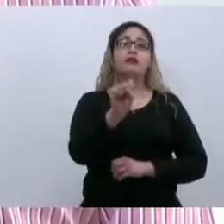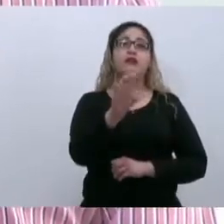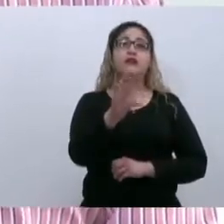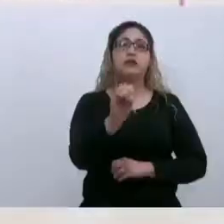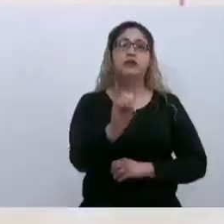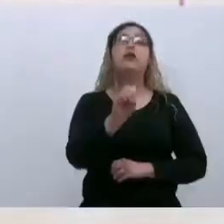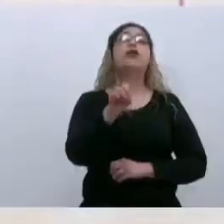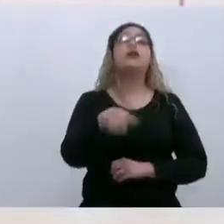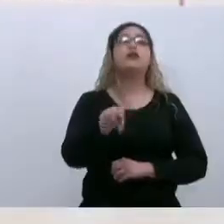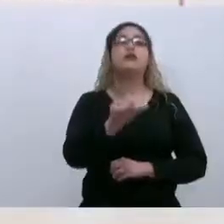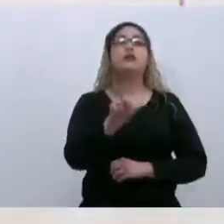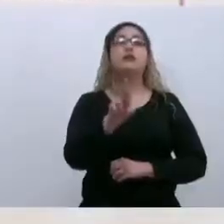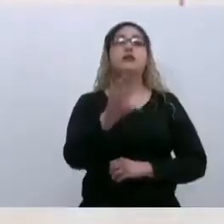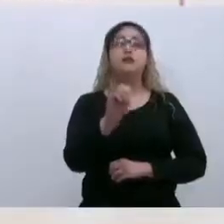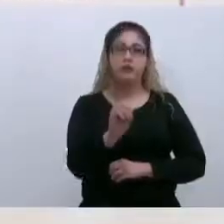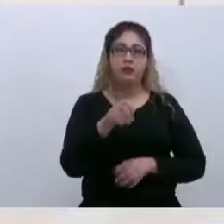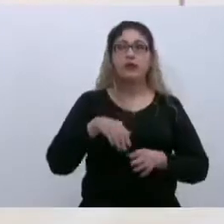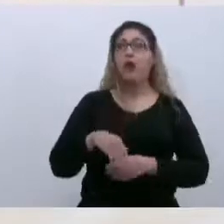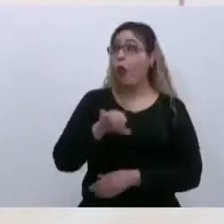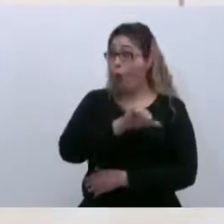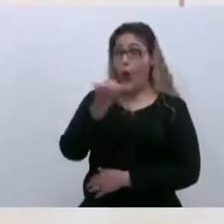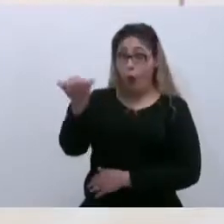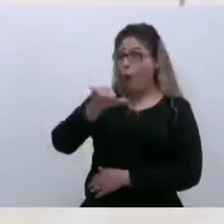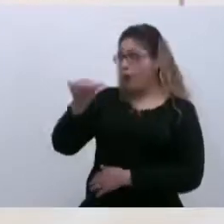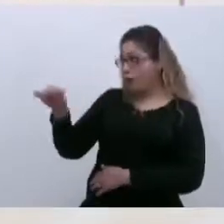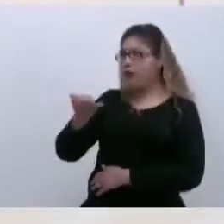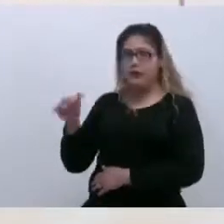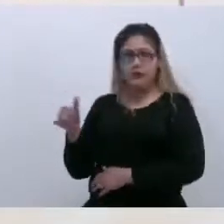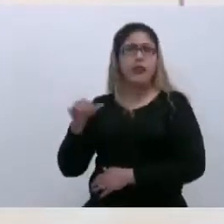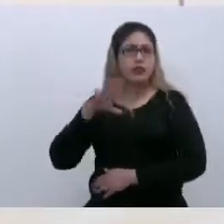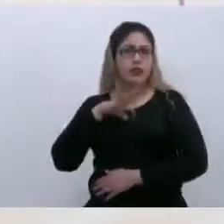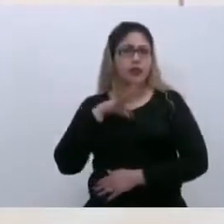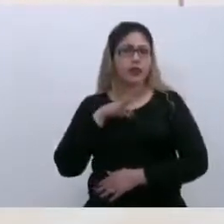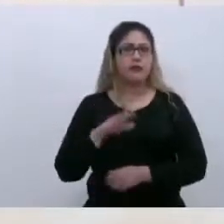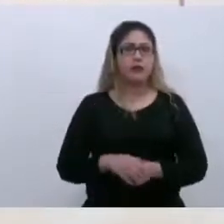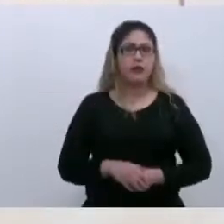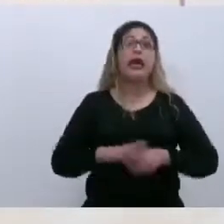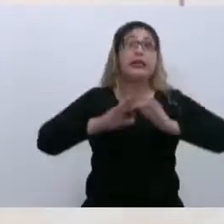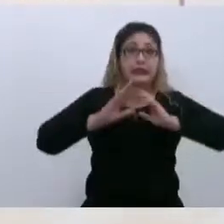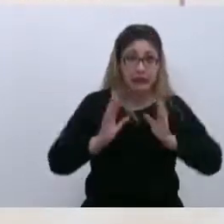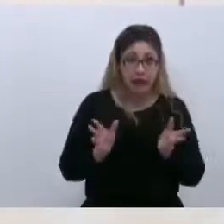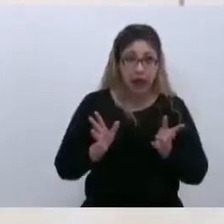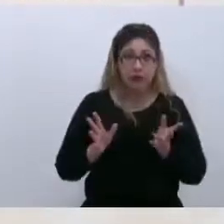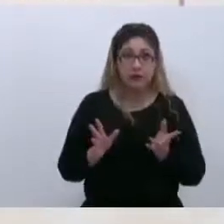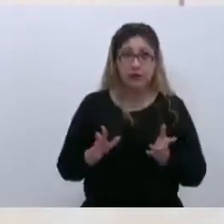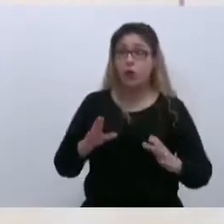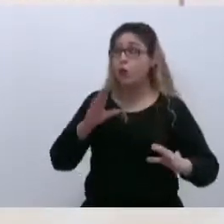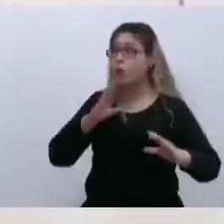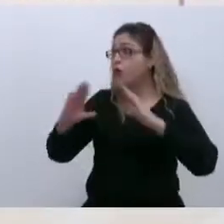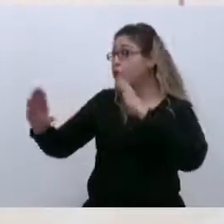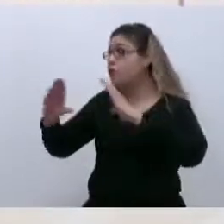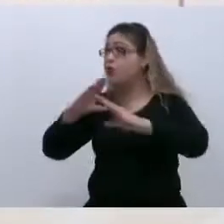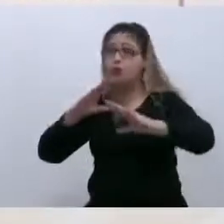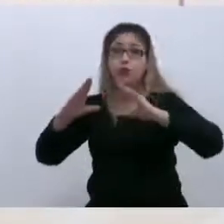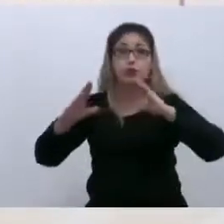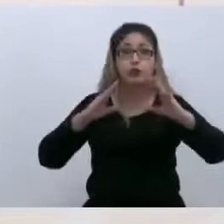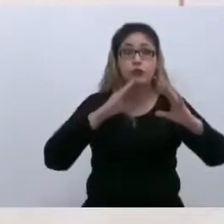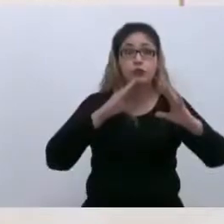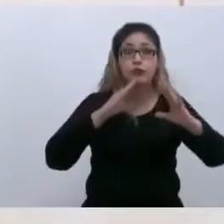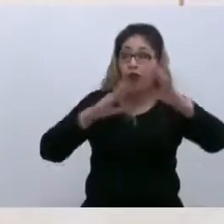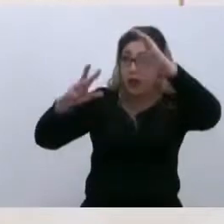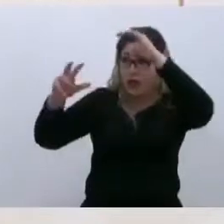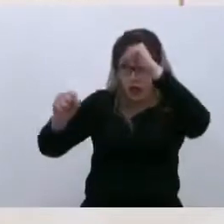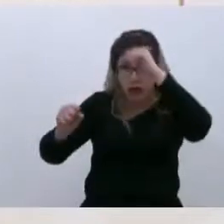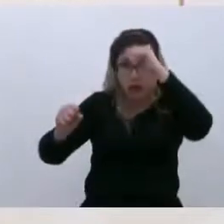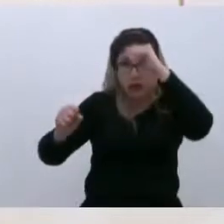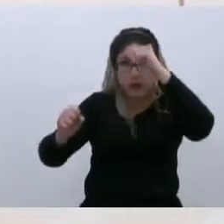productores. Se está llevando a cabo un proyecto para tecnificar y poder ahorrar